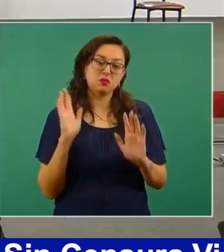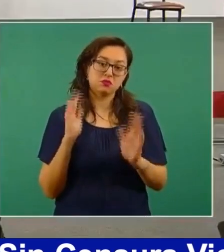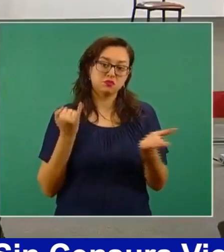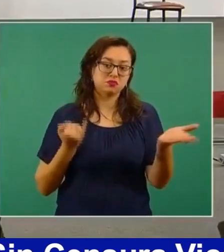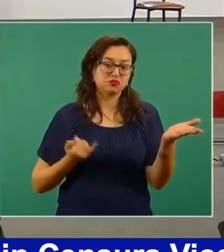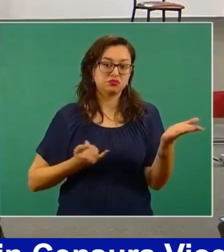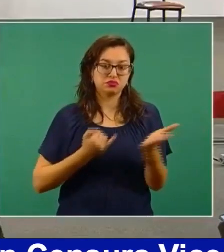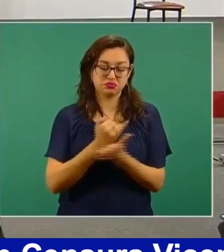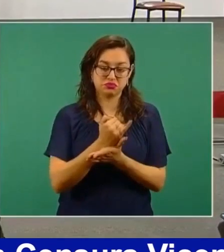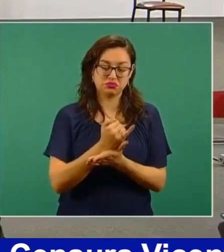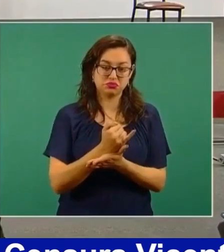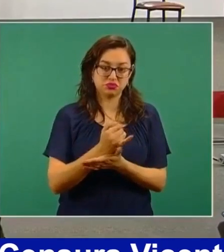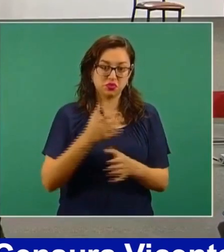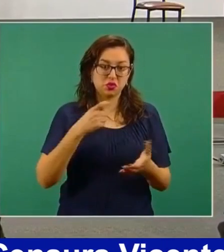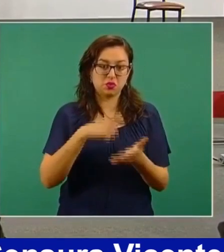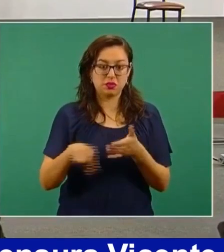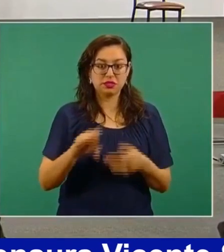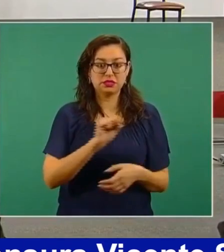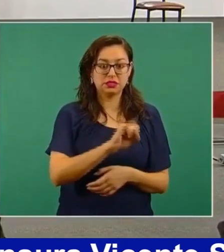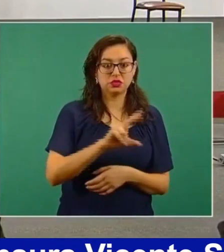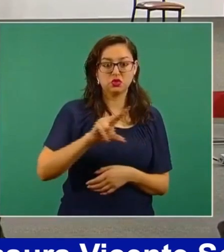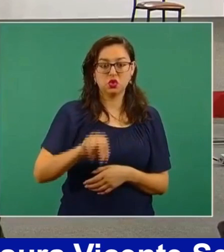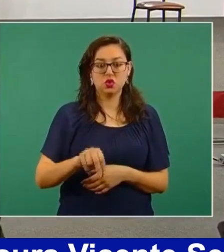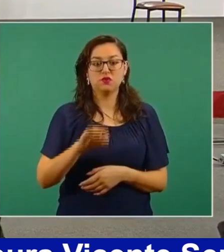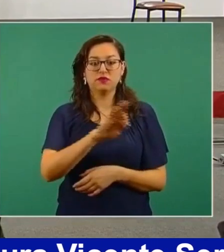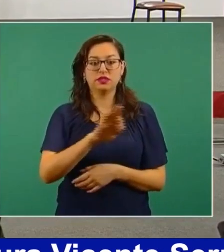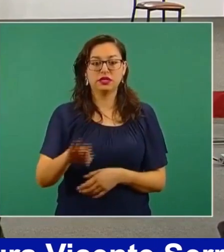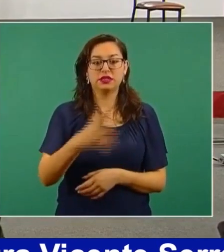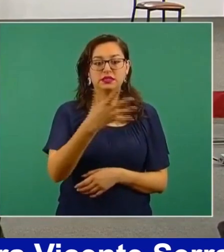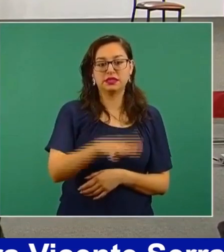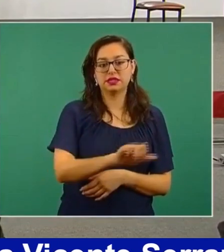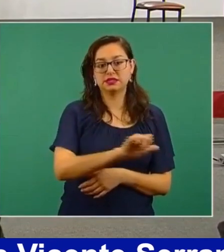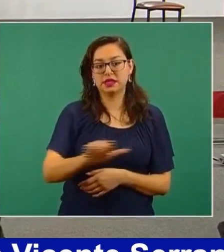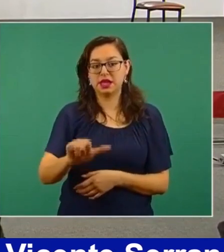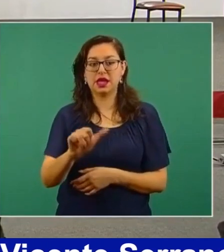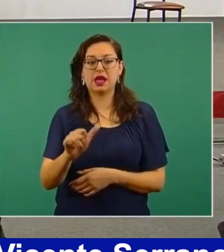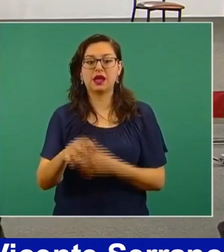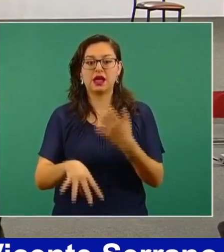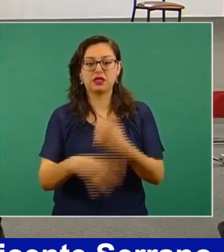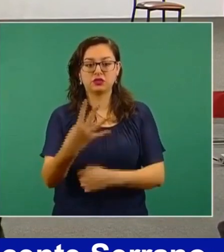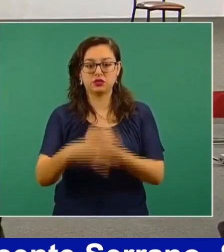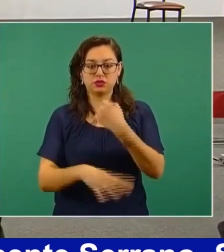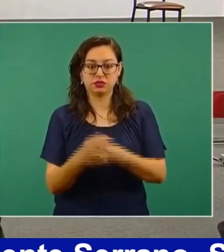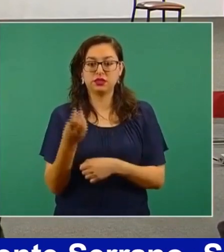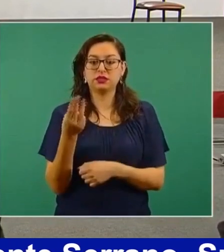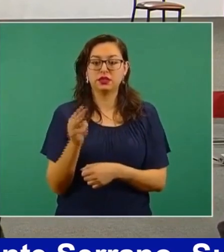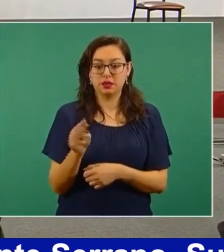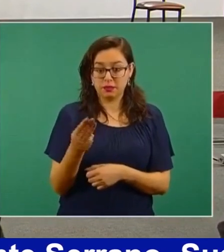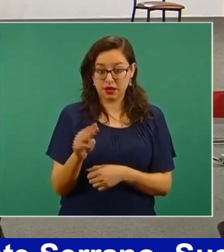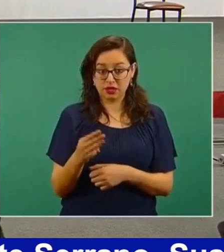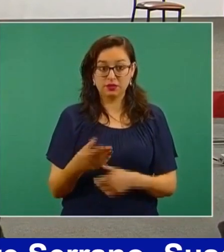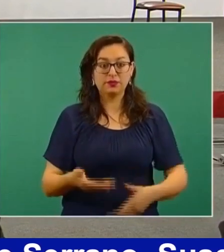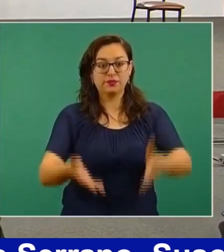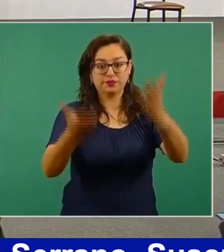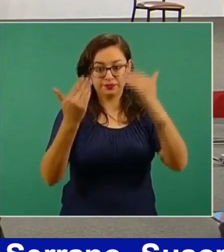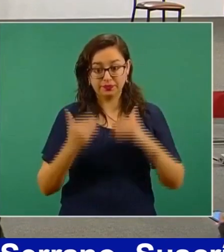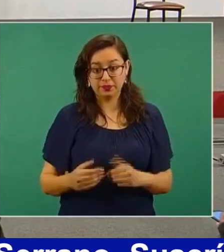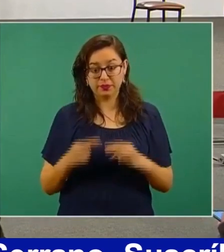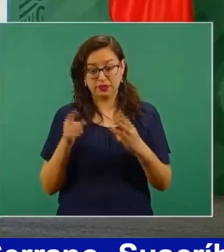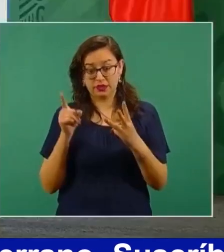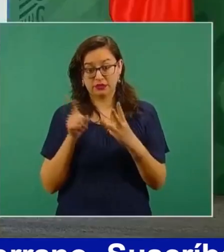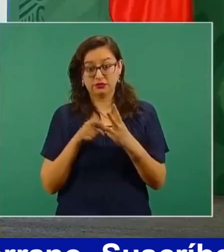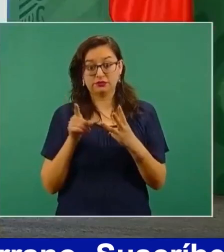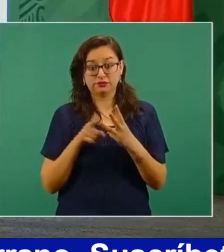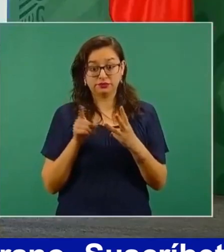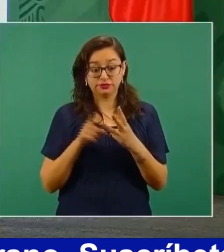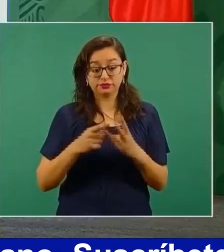entre el 10 y el 14 de mayo. Ahora, adicional a estos dos procesos, seguimos trabajando para vender